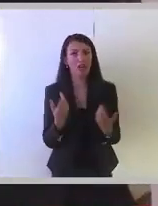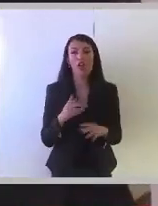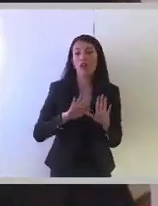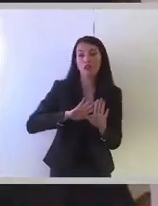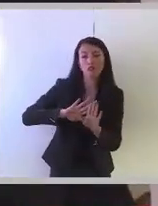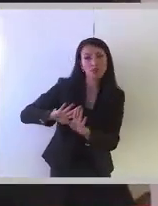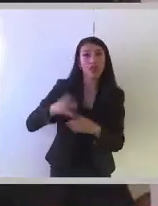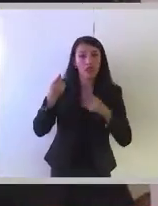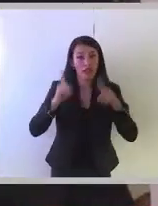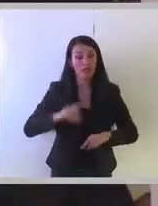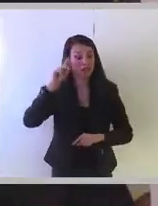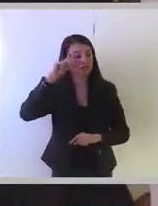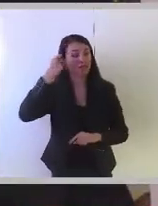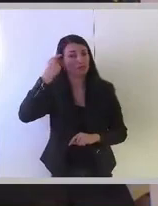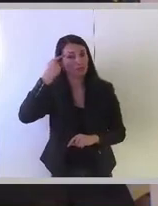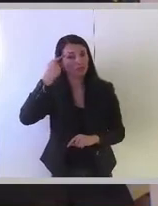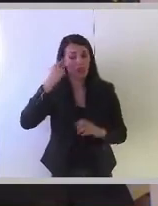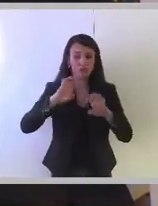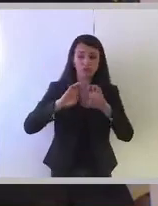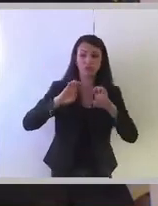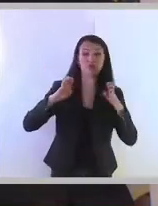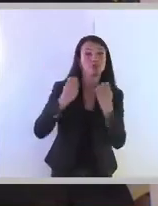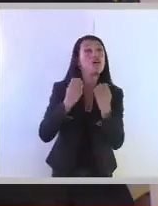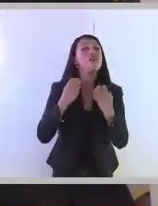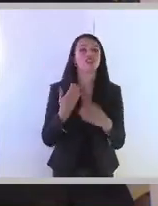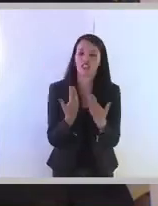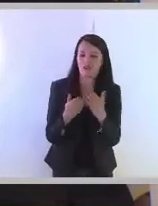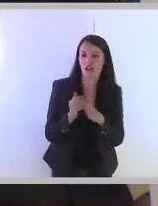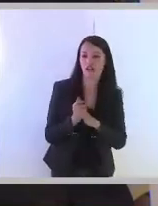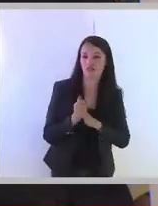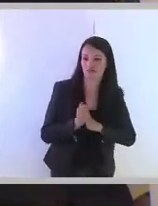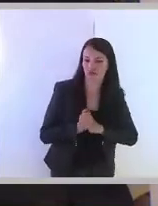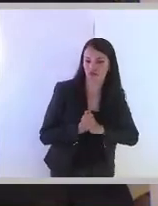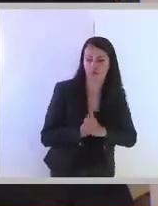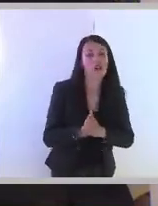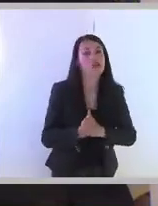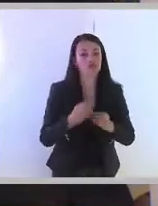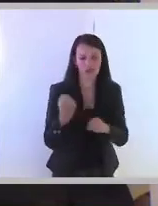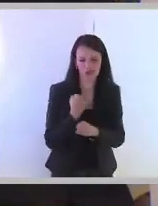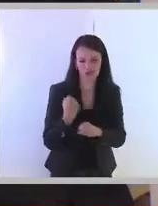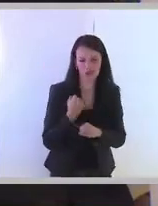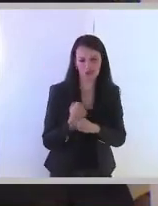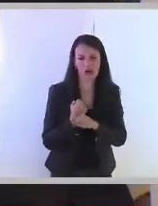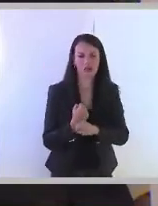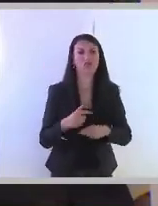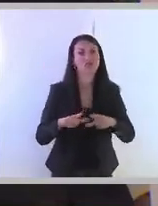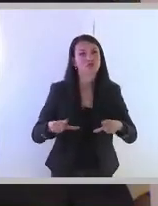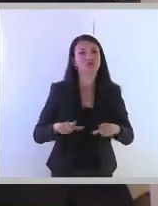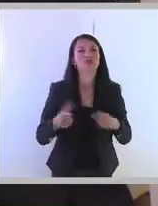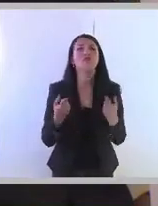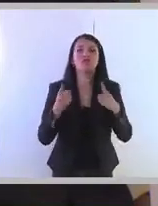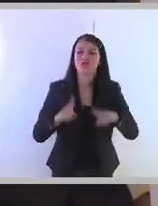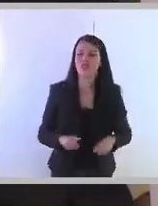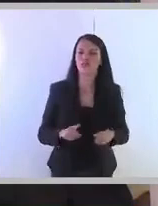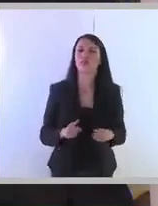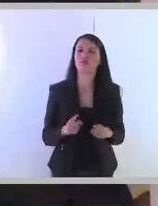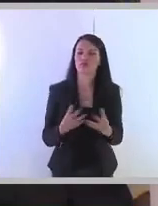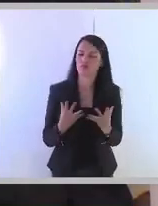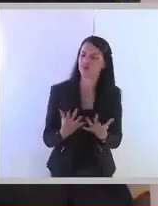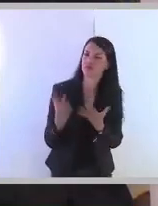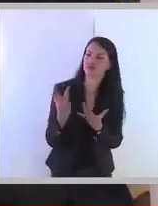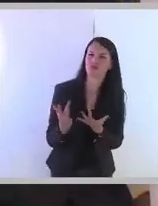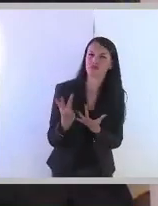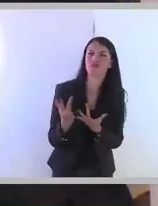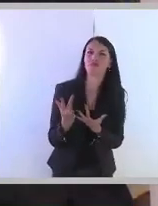gabinete de gobierno, es no solamente nuestra ruta de trabajo estar en este tipo de escenarios, sino que esperamos y